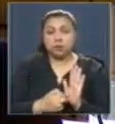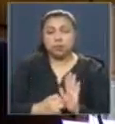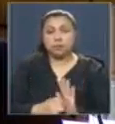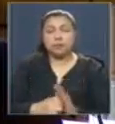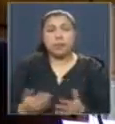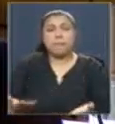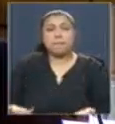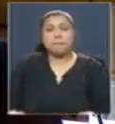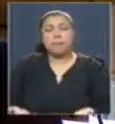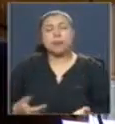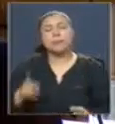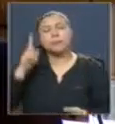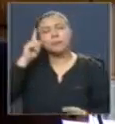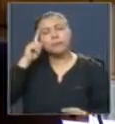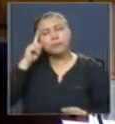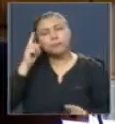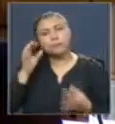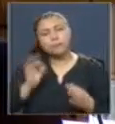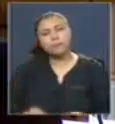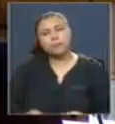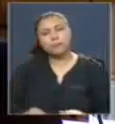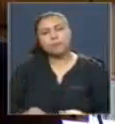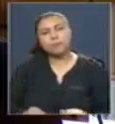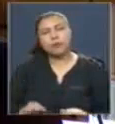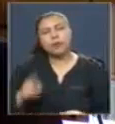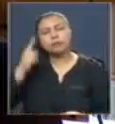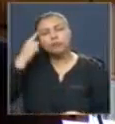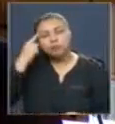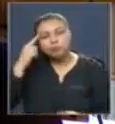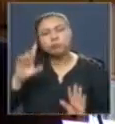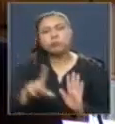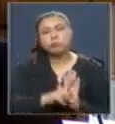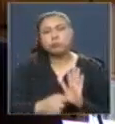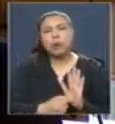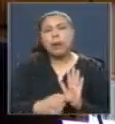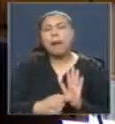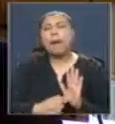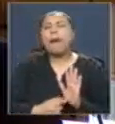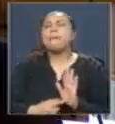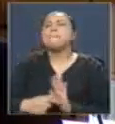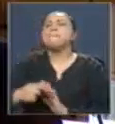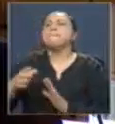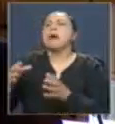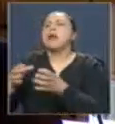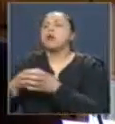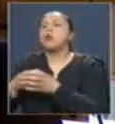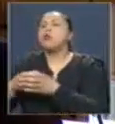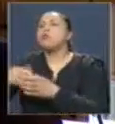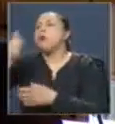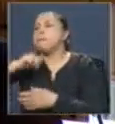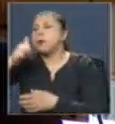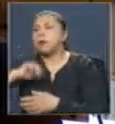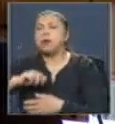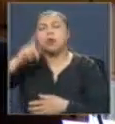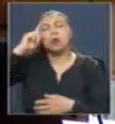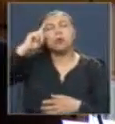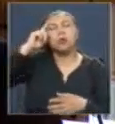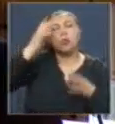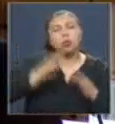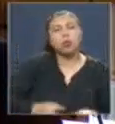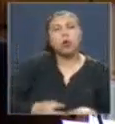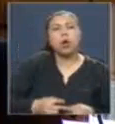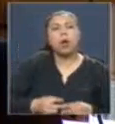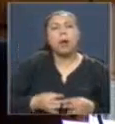para tener certeza jurídica. Muy bien, certeza jurídica para los privados y la certeza jurídica para